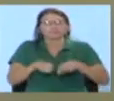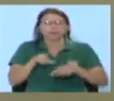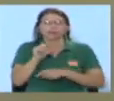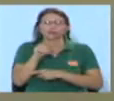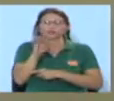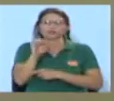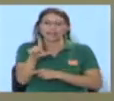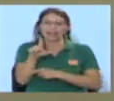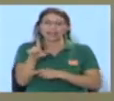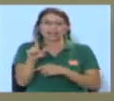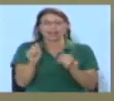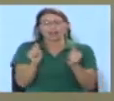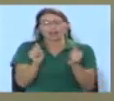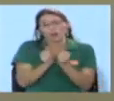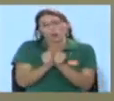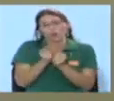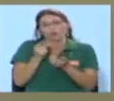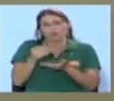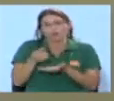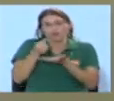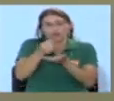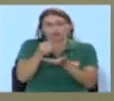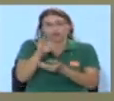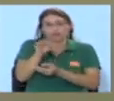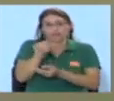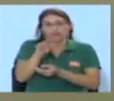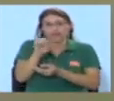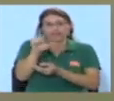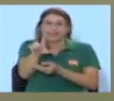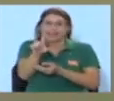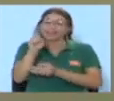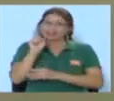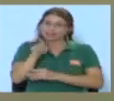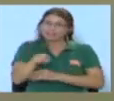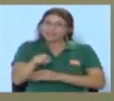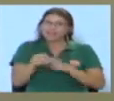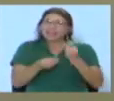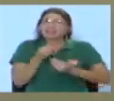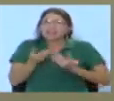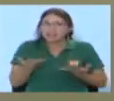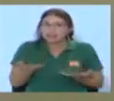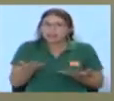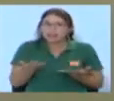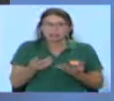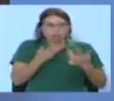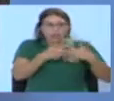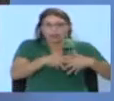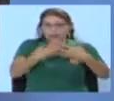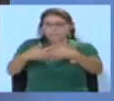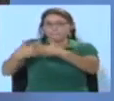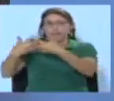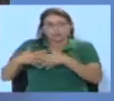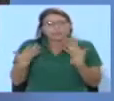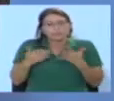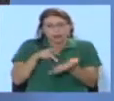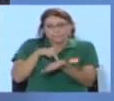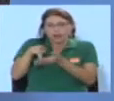los fondos de... Esto nos lleva a otro tema, Fonatel, donde las operadoras pagan sus canons y tuvieron que pagar el